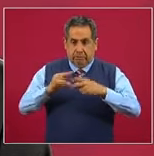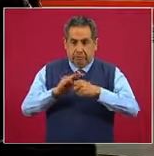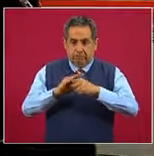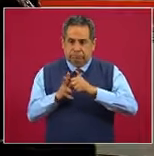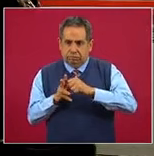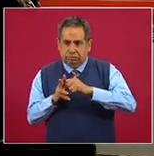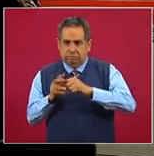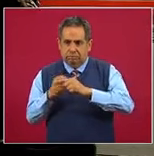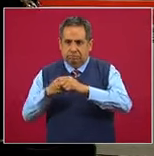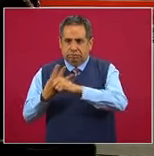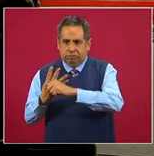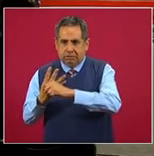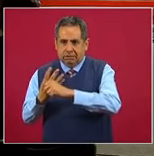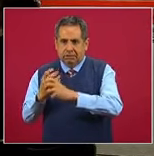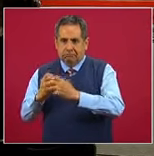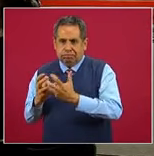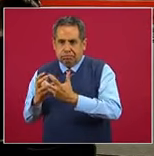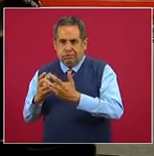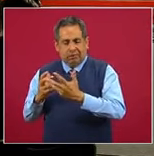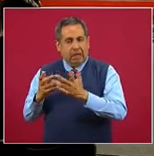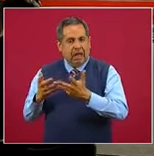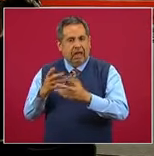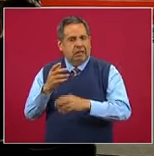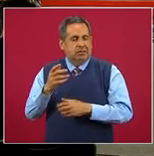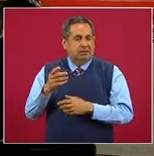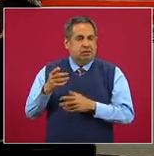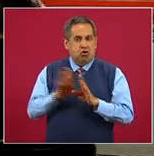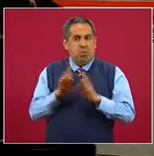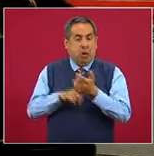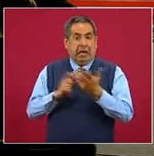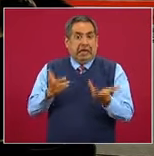virus, específicamente en el virus SARS-CoV-2. Nos lo preguntó